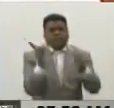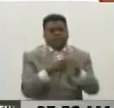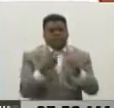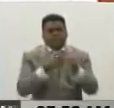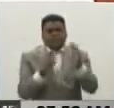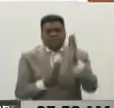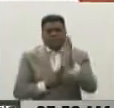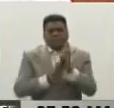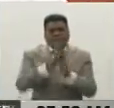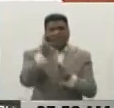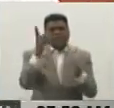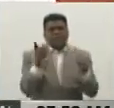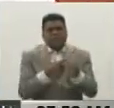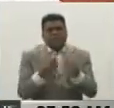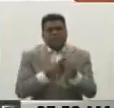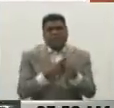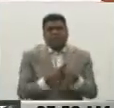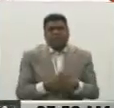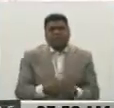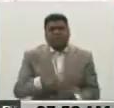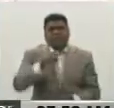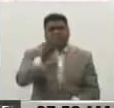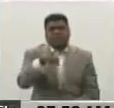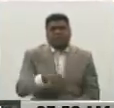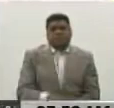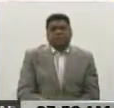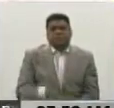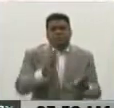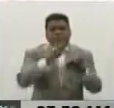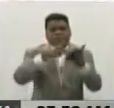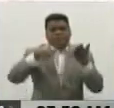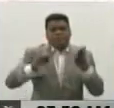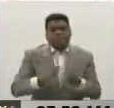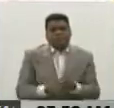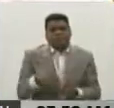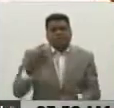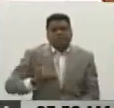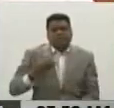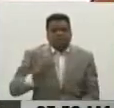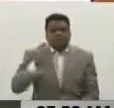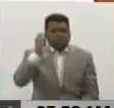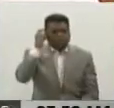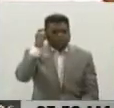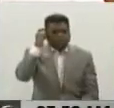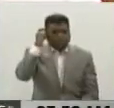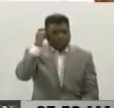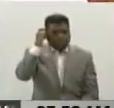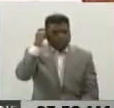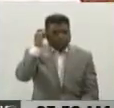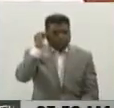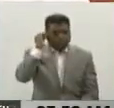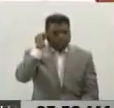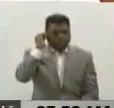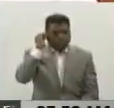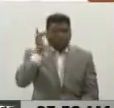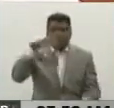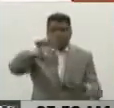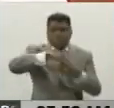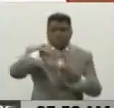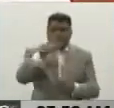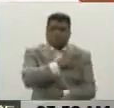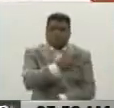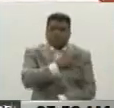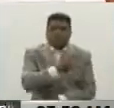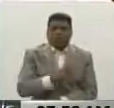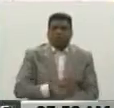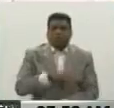en este primer arranque, pase además a ser parte de una formación permanente, incluso dentro de las universidades, puede ser